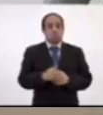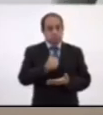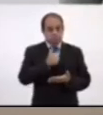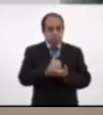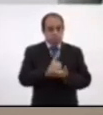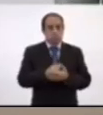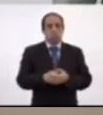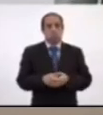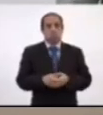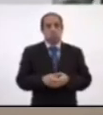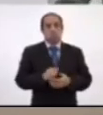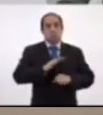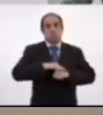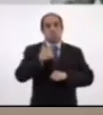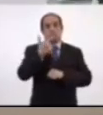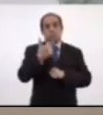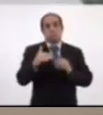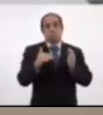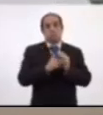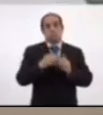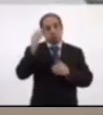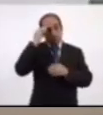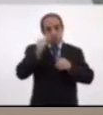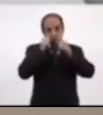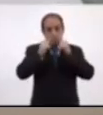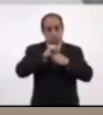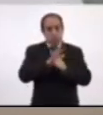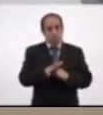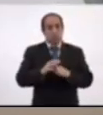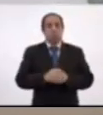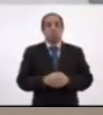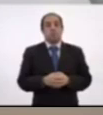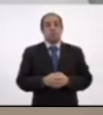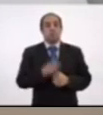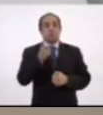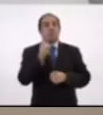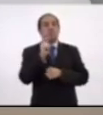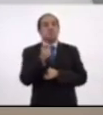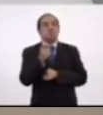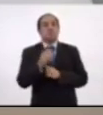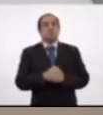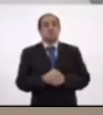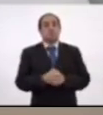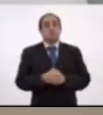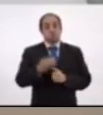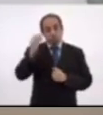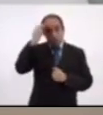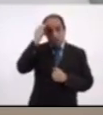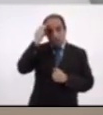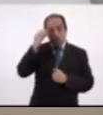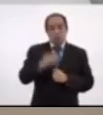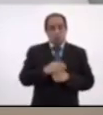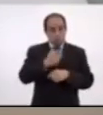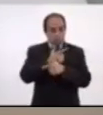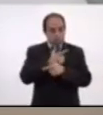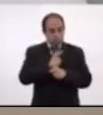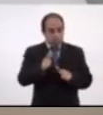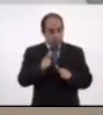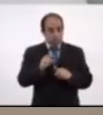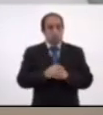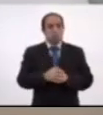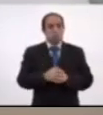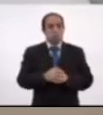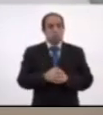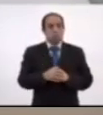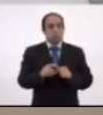ciudad, a más de 7,000 camas de atención a COVID. Entonces, esto significa que son camas que están disponibles en caso